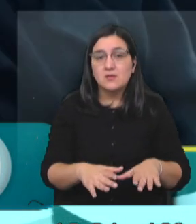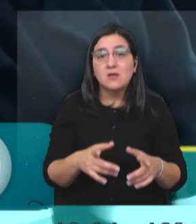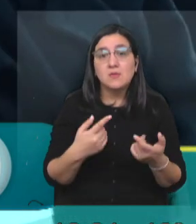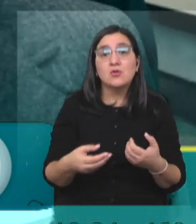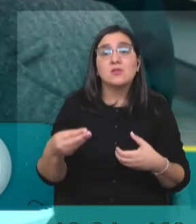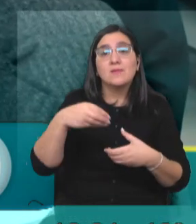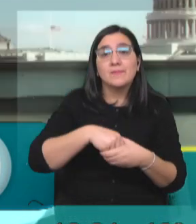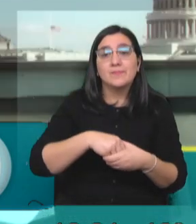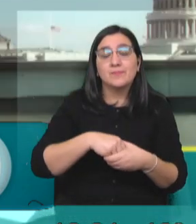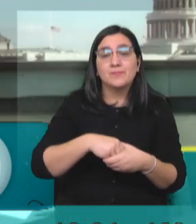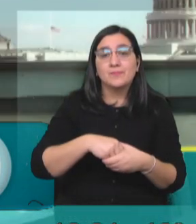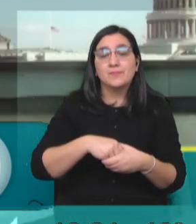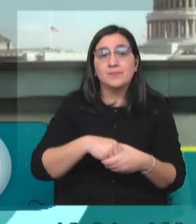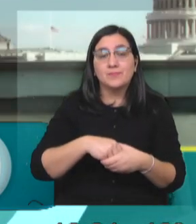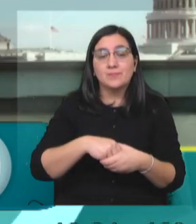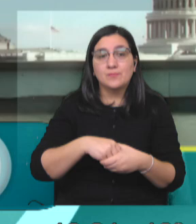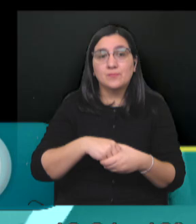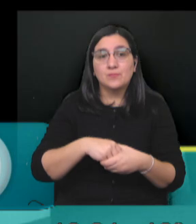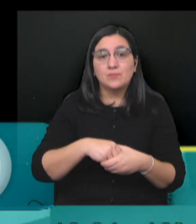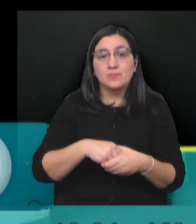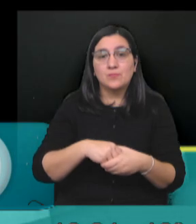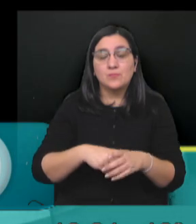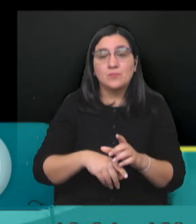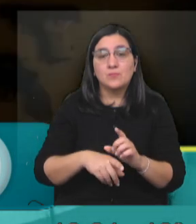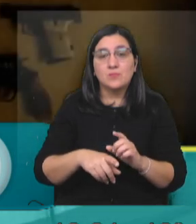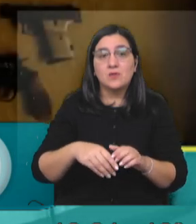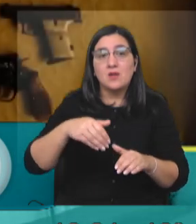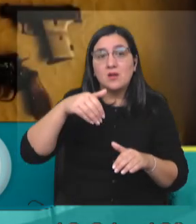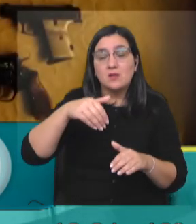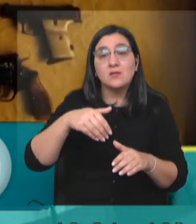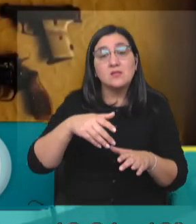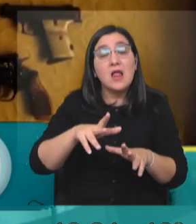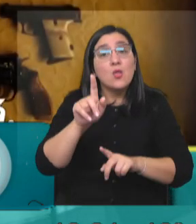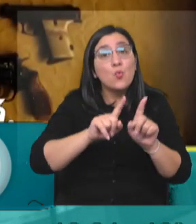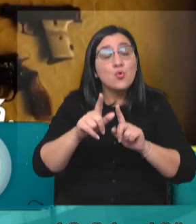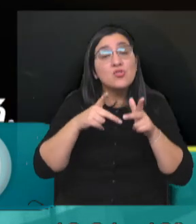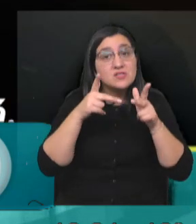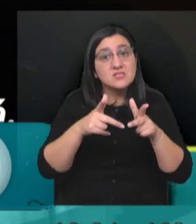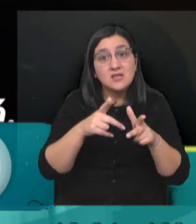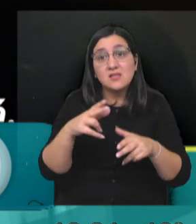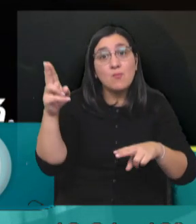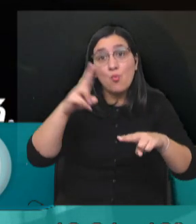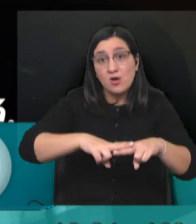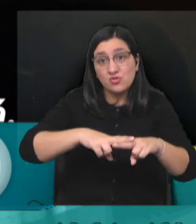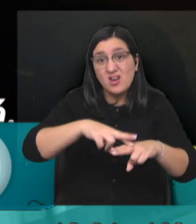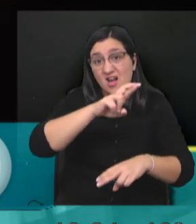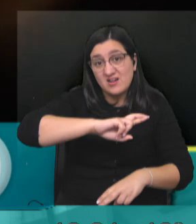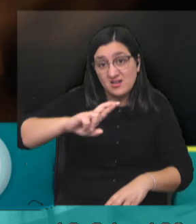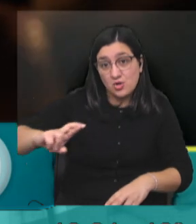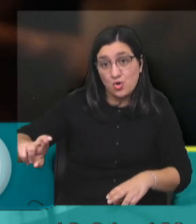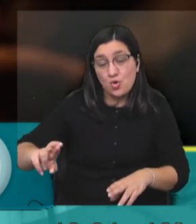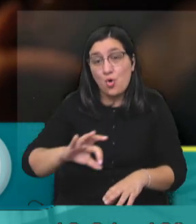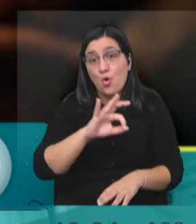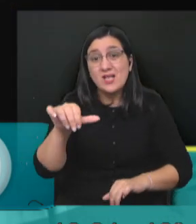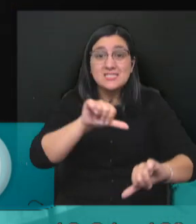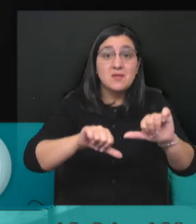forma parte del fondo de algún río, es lo que dicen algunos, porque bueno, entre cemento también. Puede ser de las